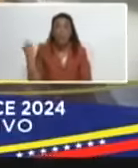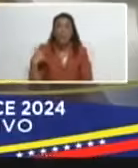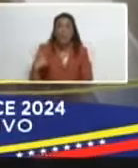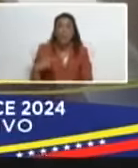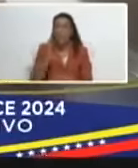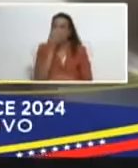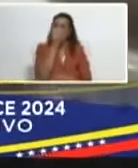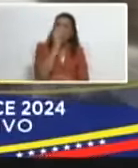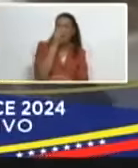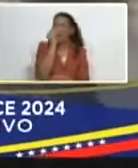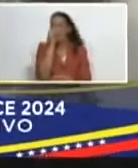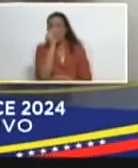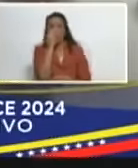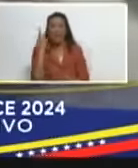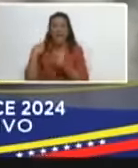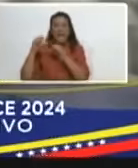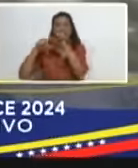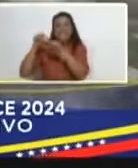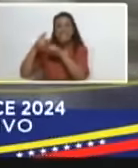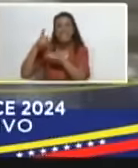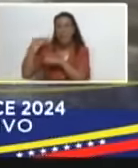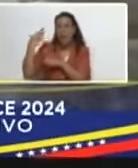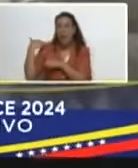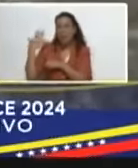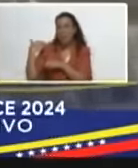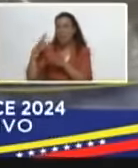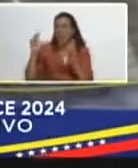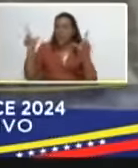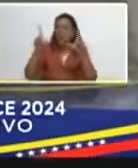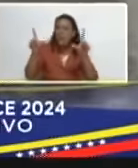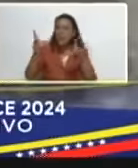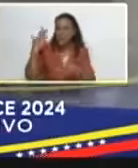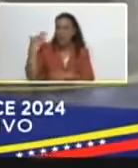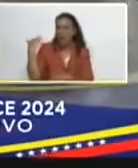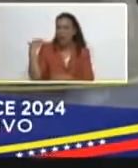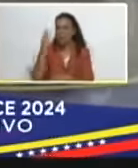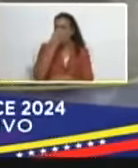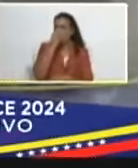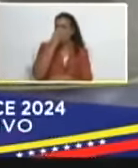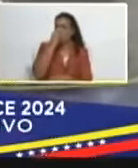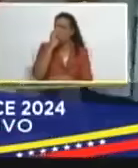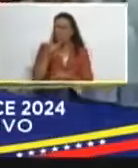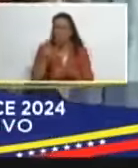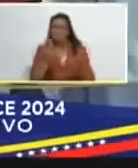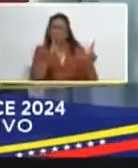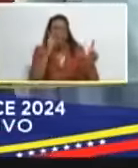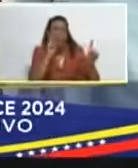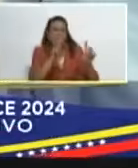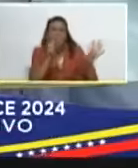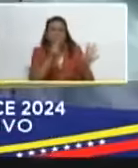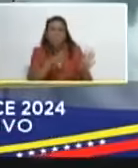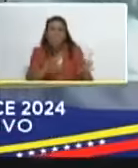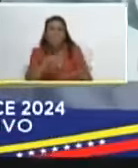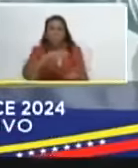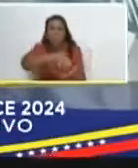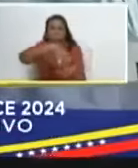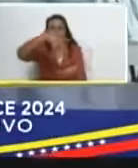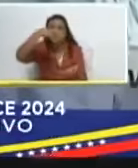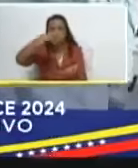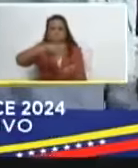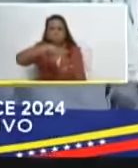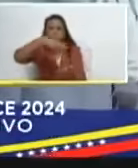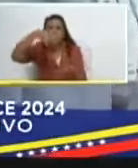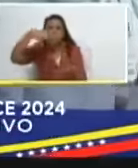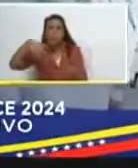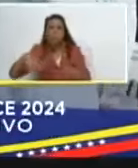caricaturas del siglo XIX, del siglo XX, Castro Soteldo la imagen del pulpo era la imagen